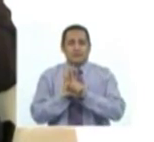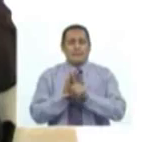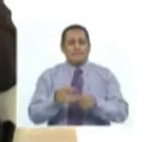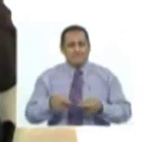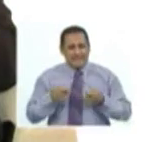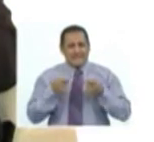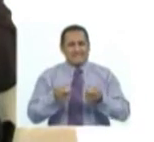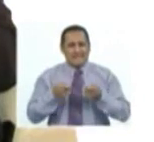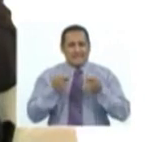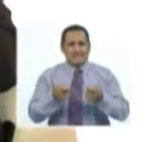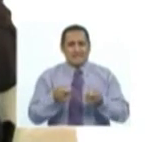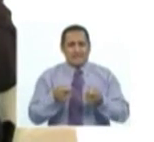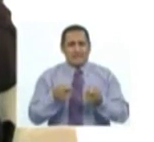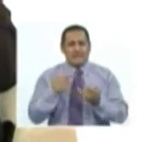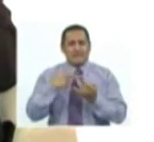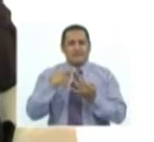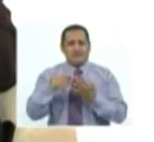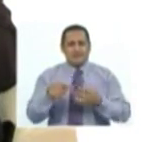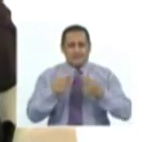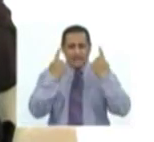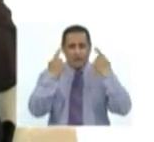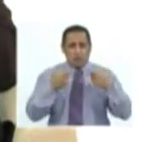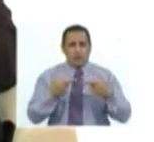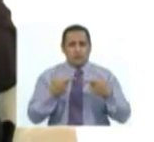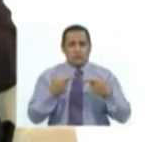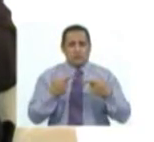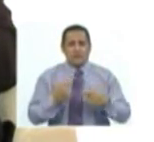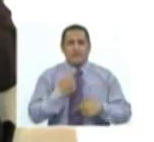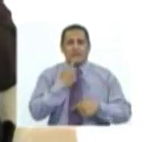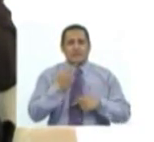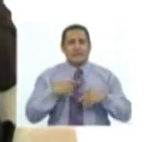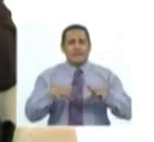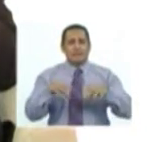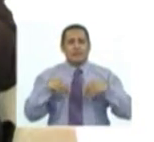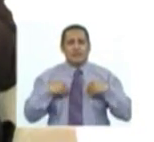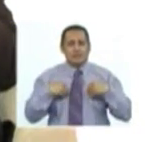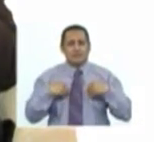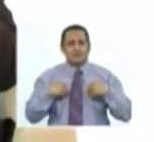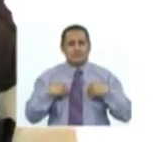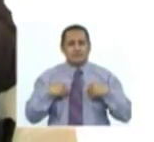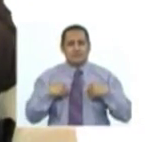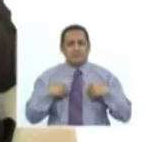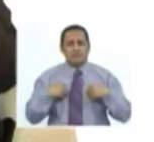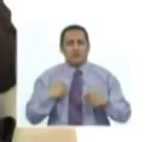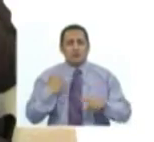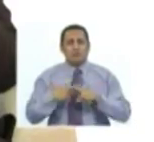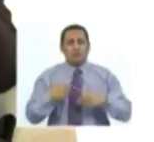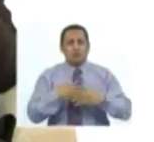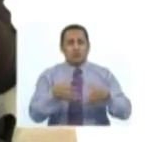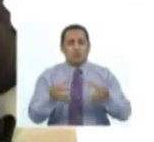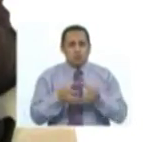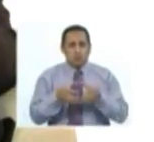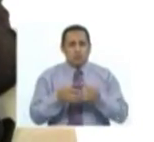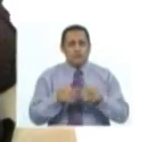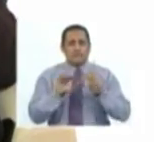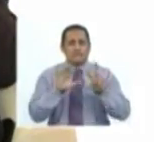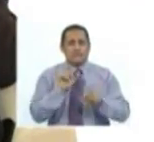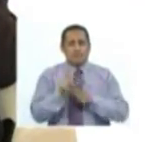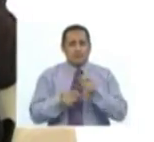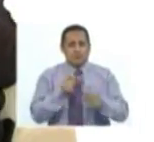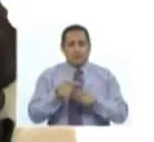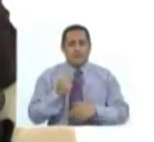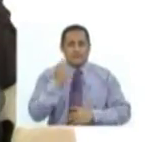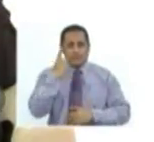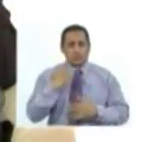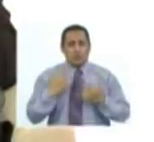exige que determinadas decisiones sean adoptadas por un grupo de 7 personas, entiendo en